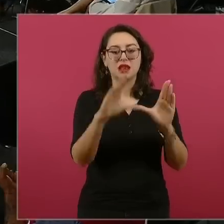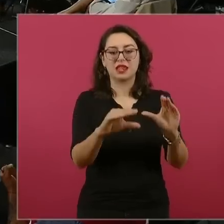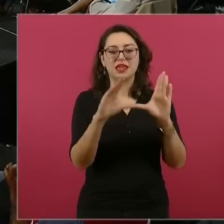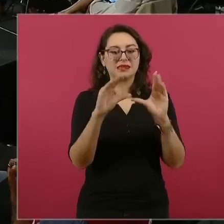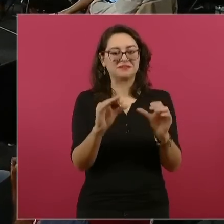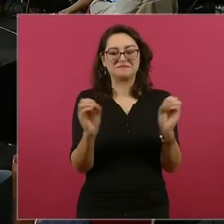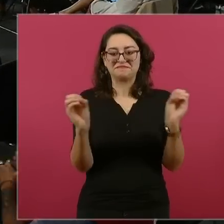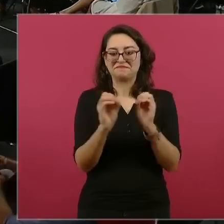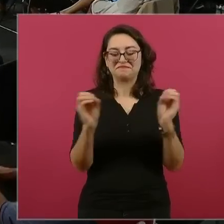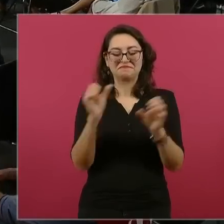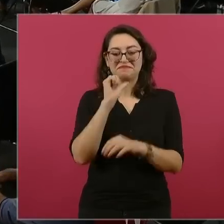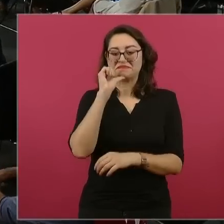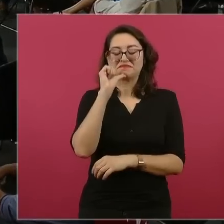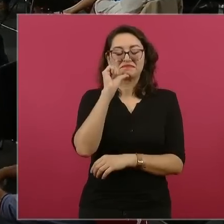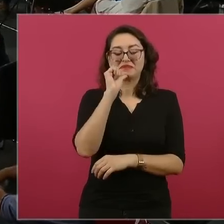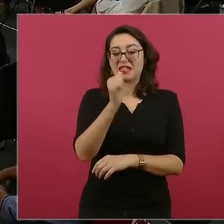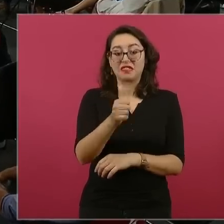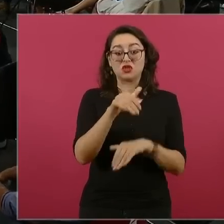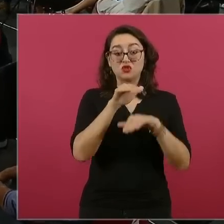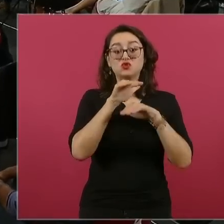No hay investigación